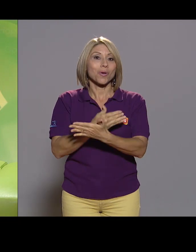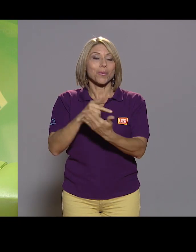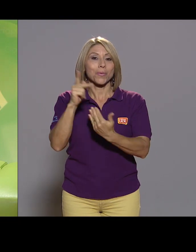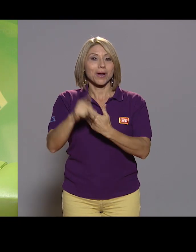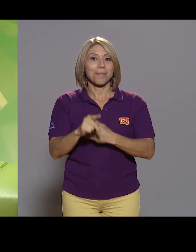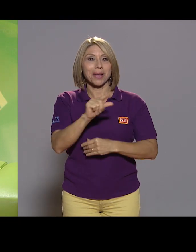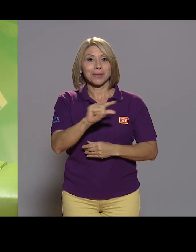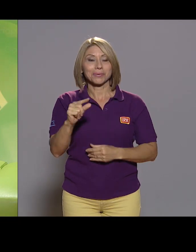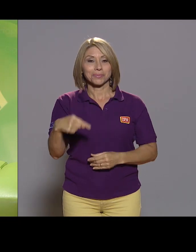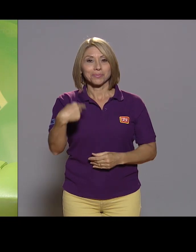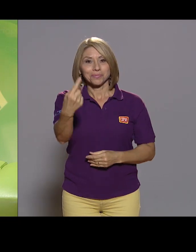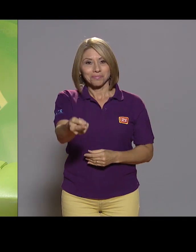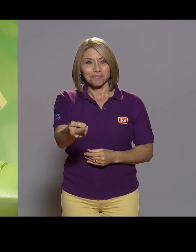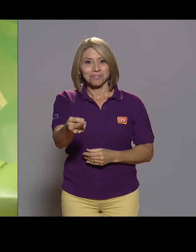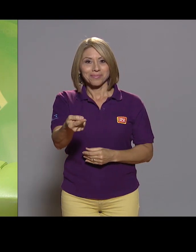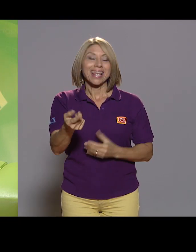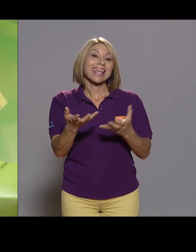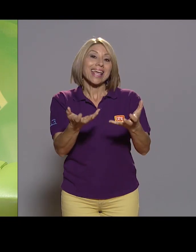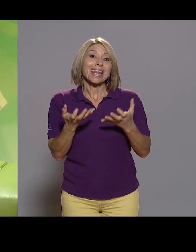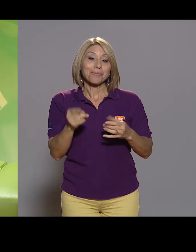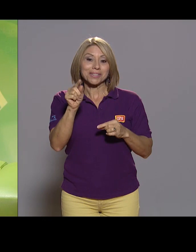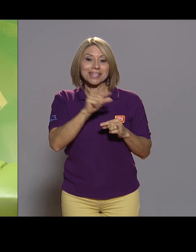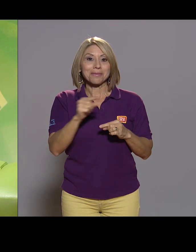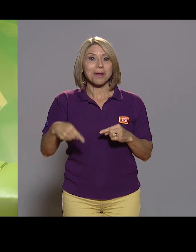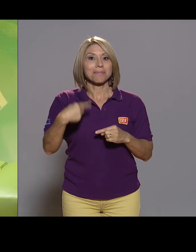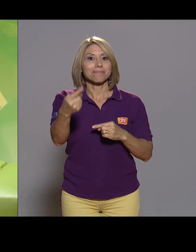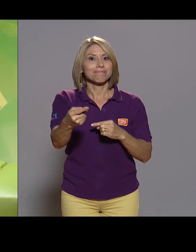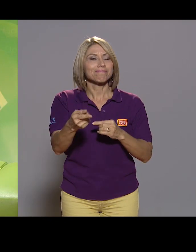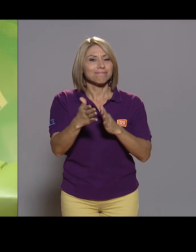semana, así que deseamos que pase una semana